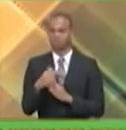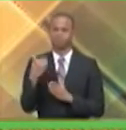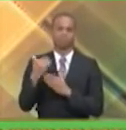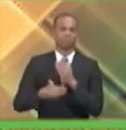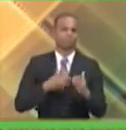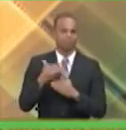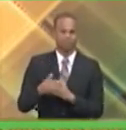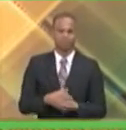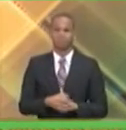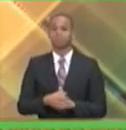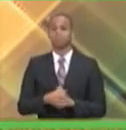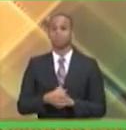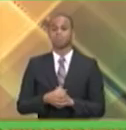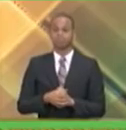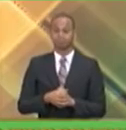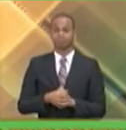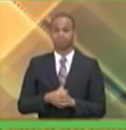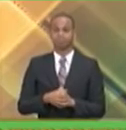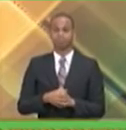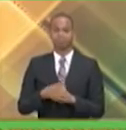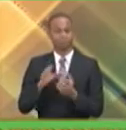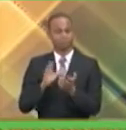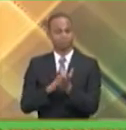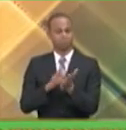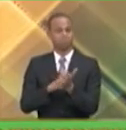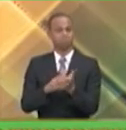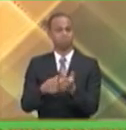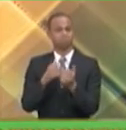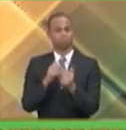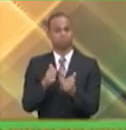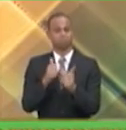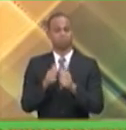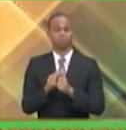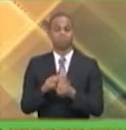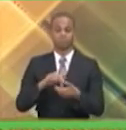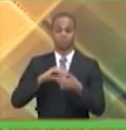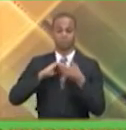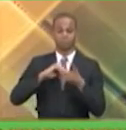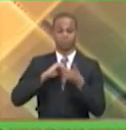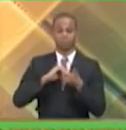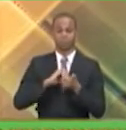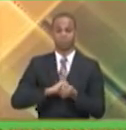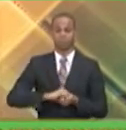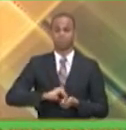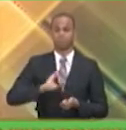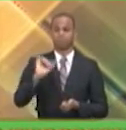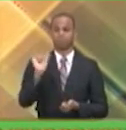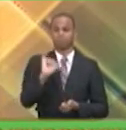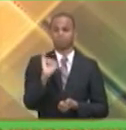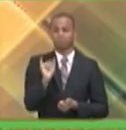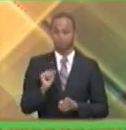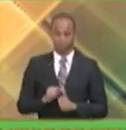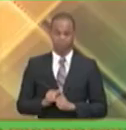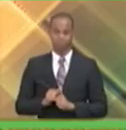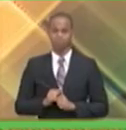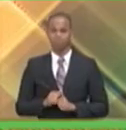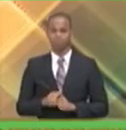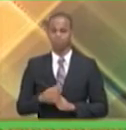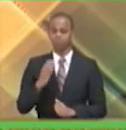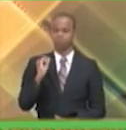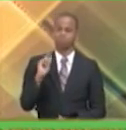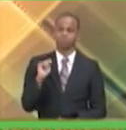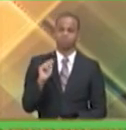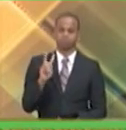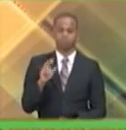progreso. Los felicito desde Alconadis y felicitamos aquí desde Ser TV y